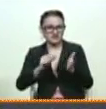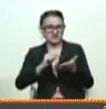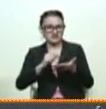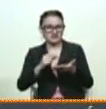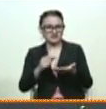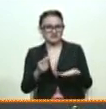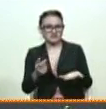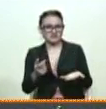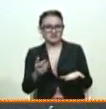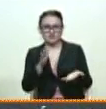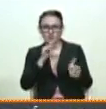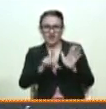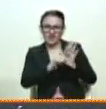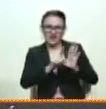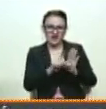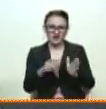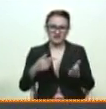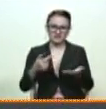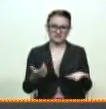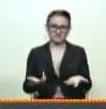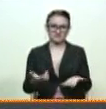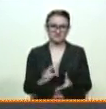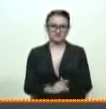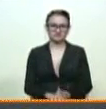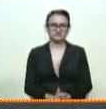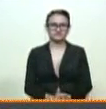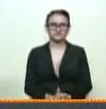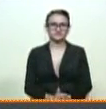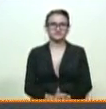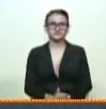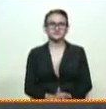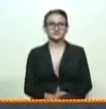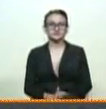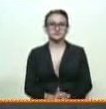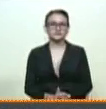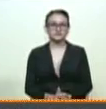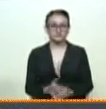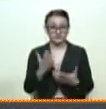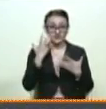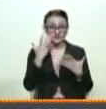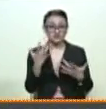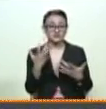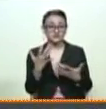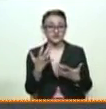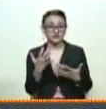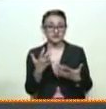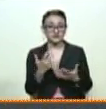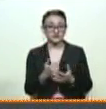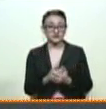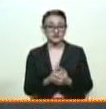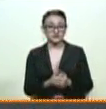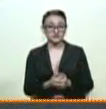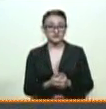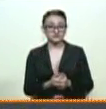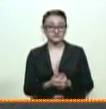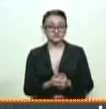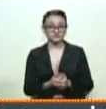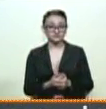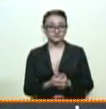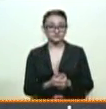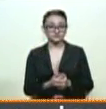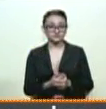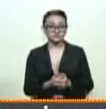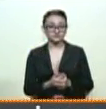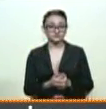elemental legalidad. Como puede apreciarse, a simple vista, se trata de